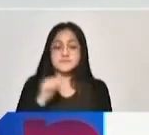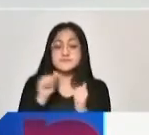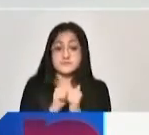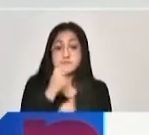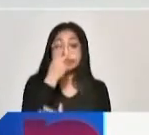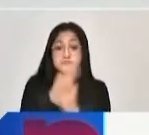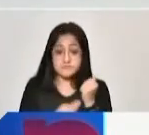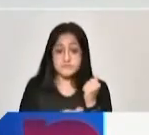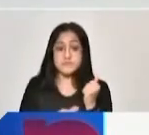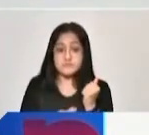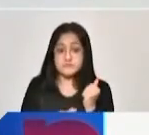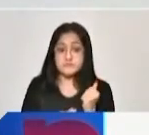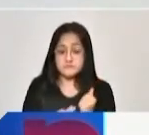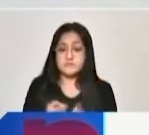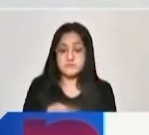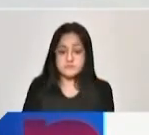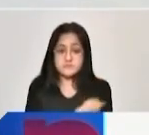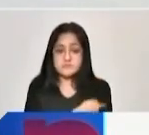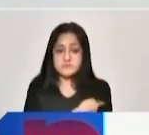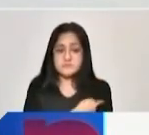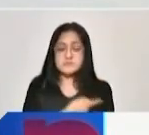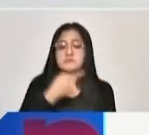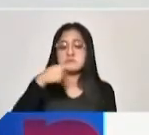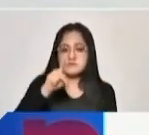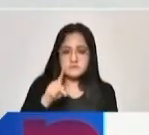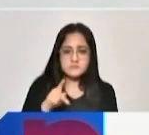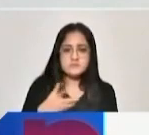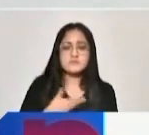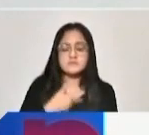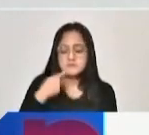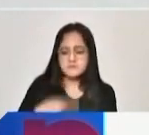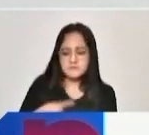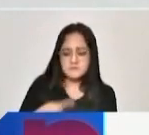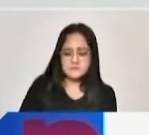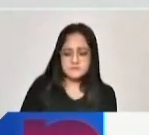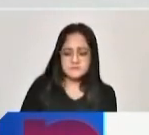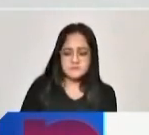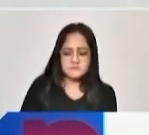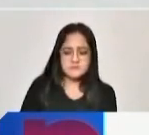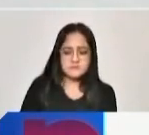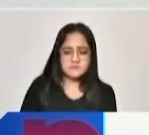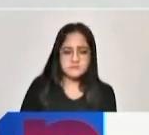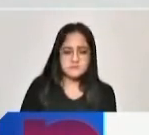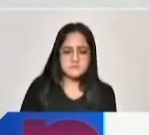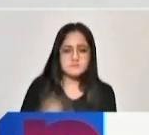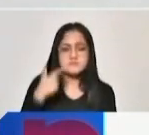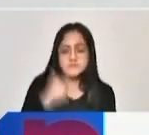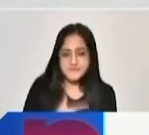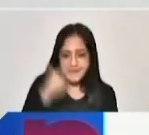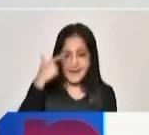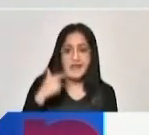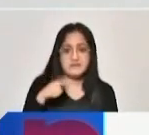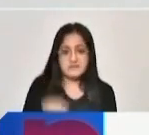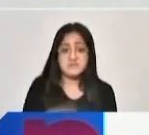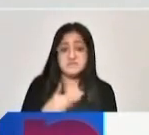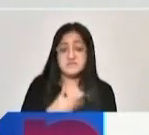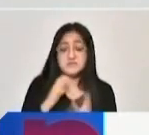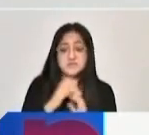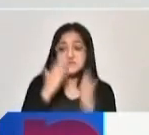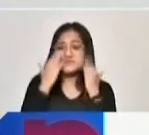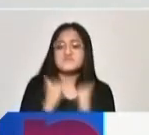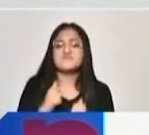sus ya con su esquema completo pero con enfermedades graves con mórbidos que no se